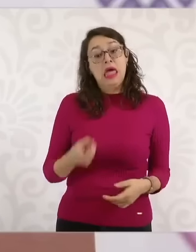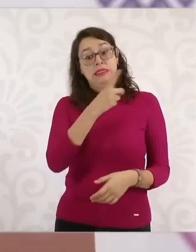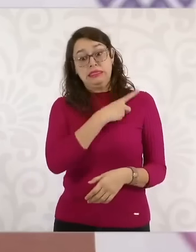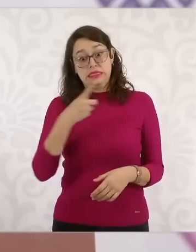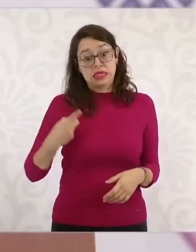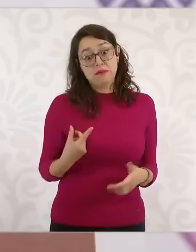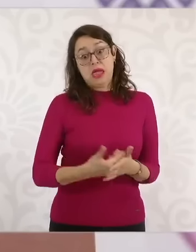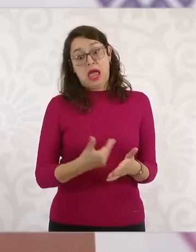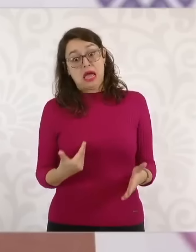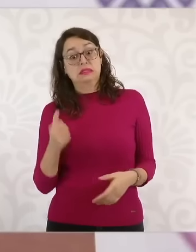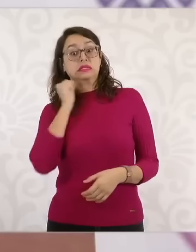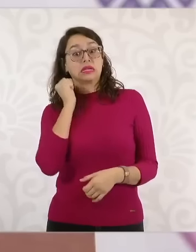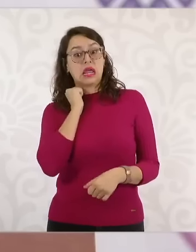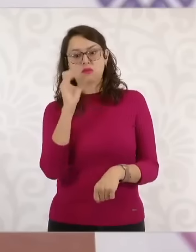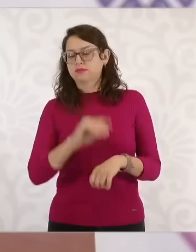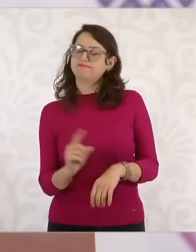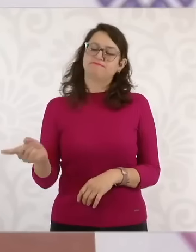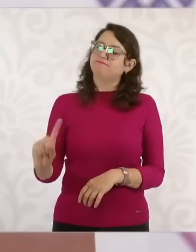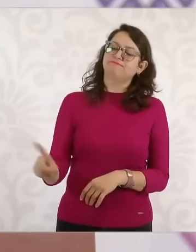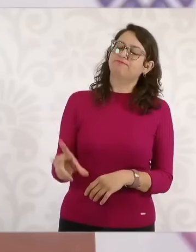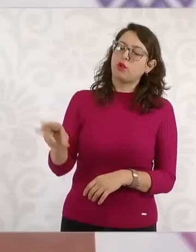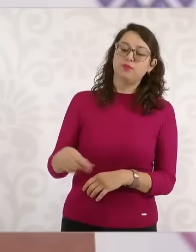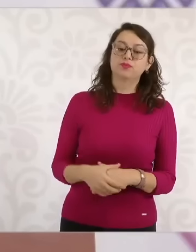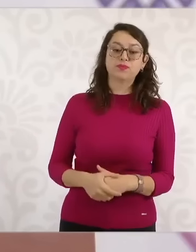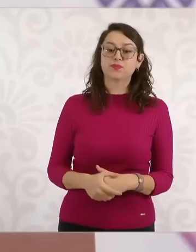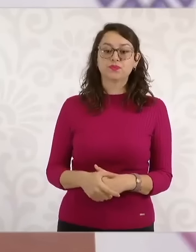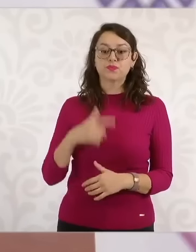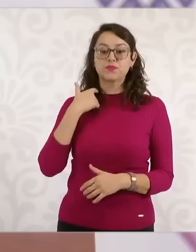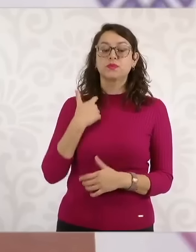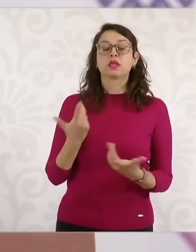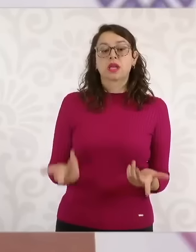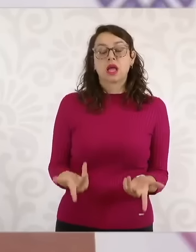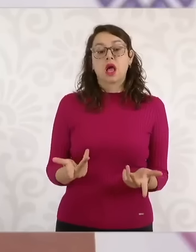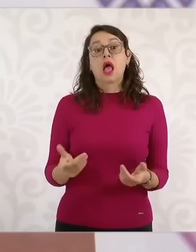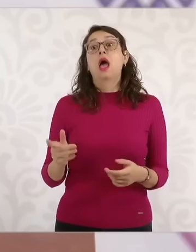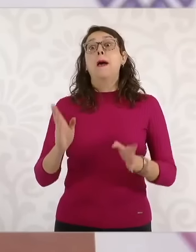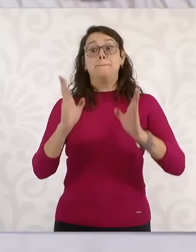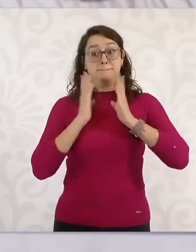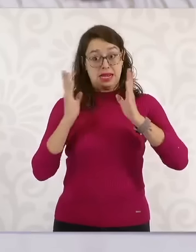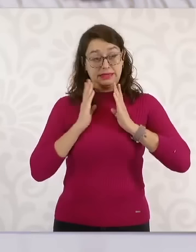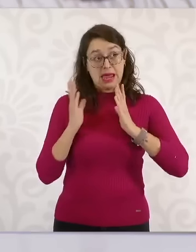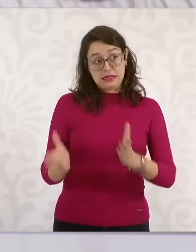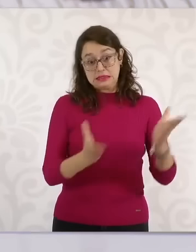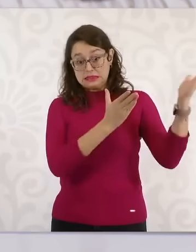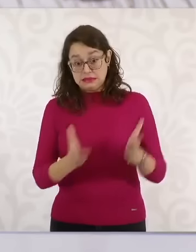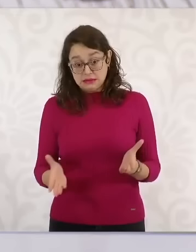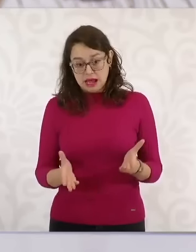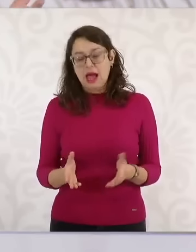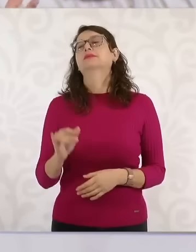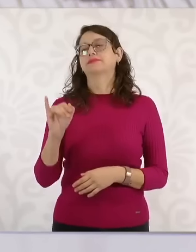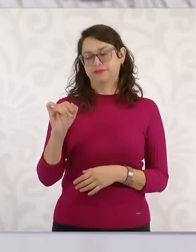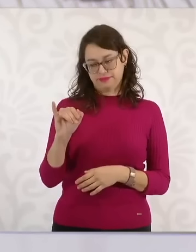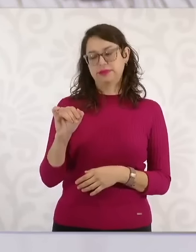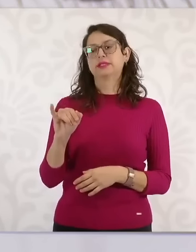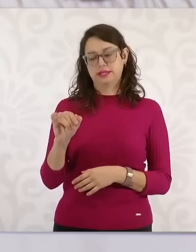permiso del Senado. No, el Senado aprueba cuando vienen tropas, o vienen, más que